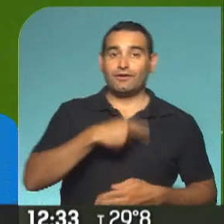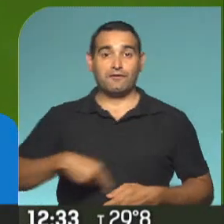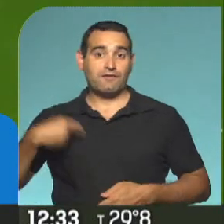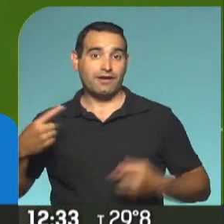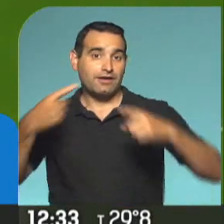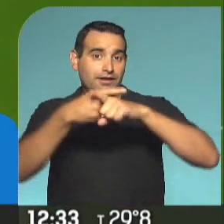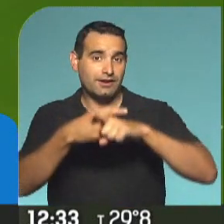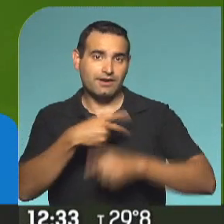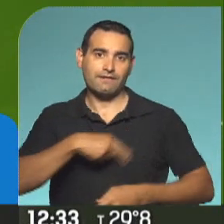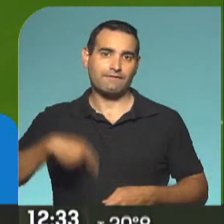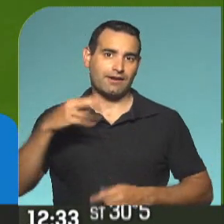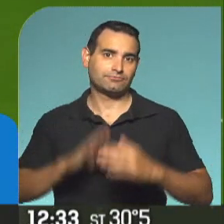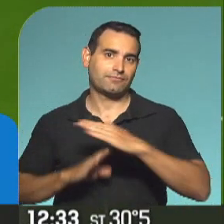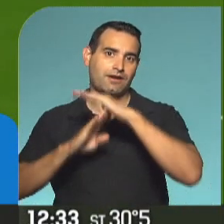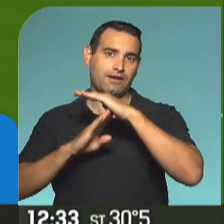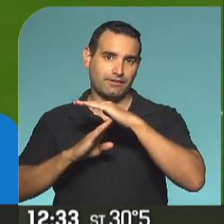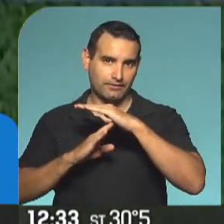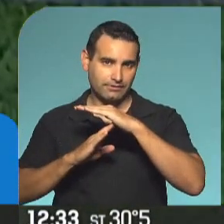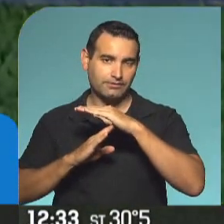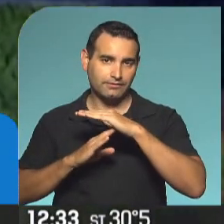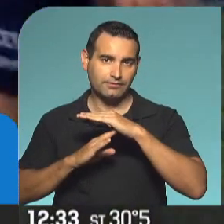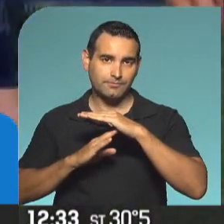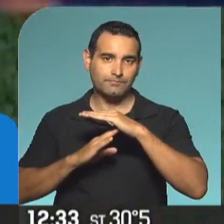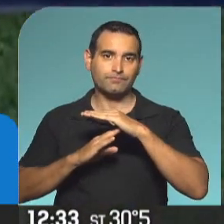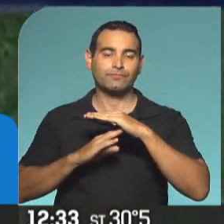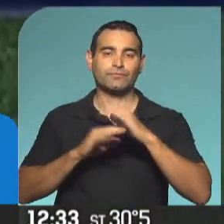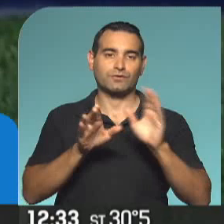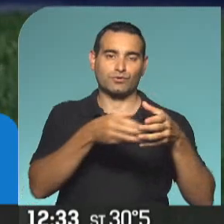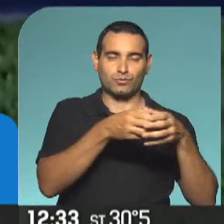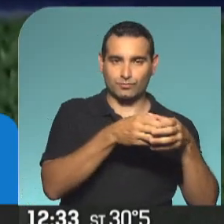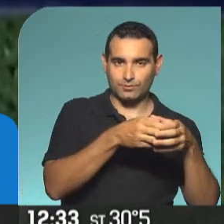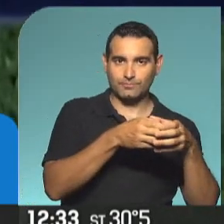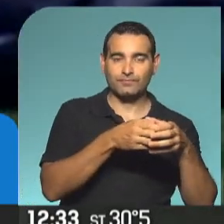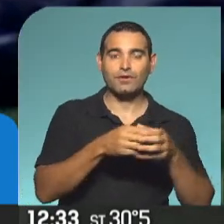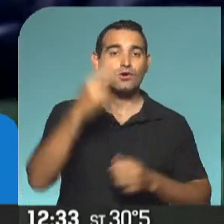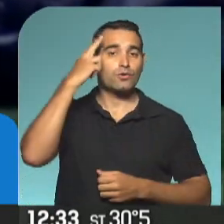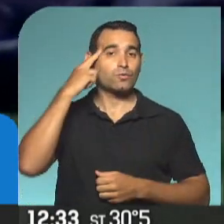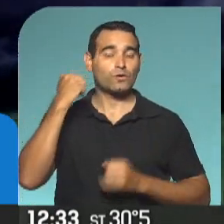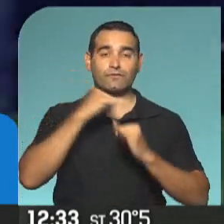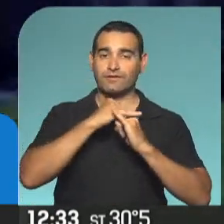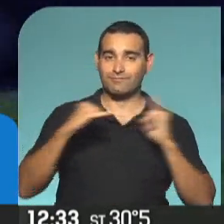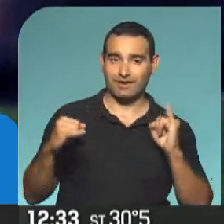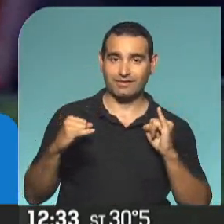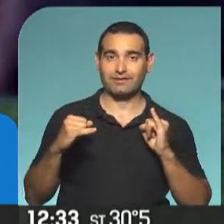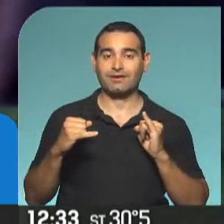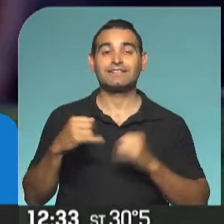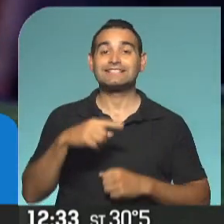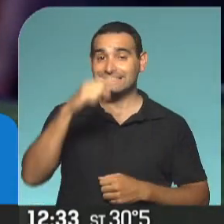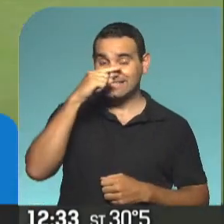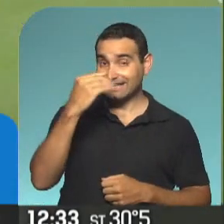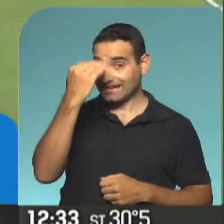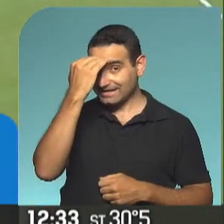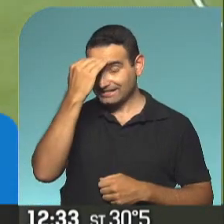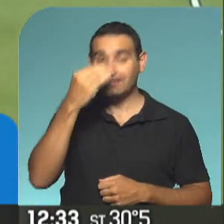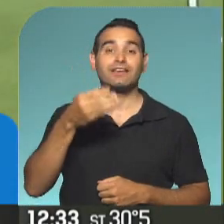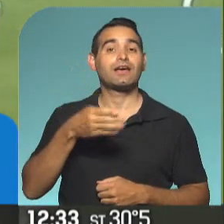líder, justamente de una de las zonas. A partir de las 21:30, antes 19:15,